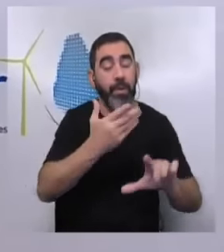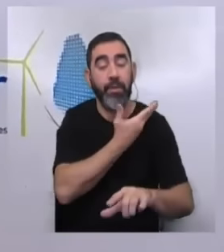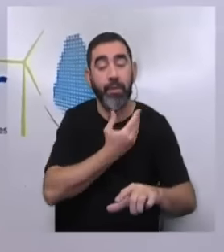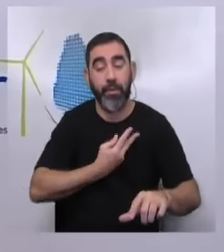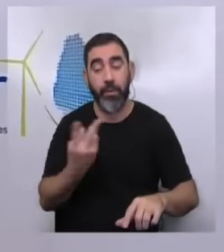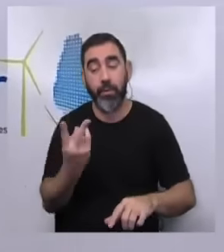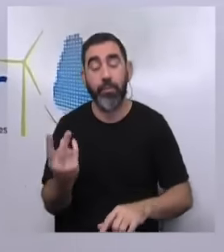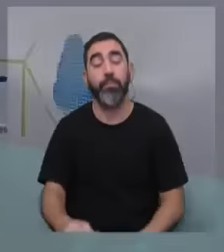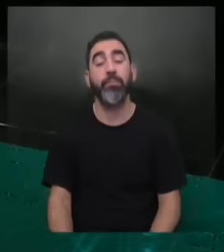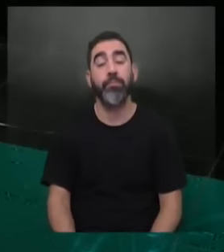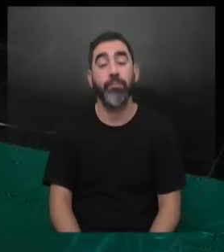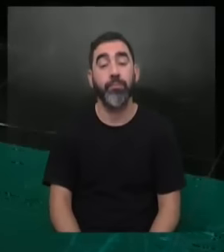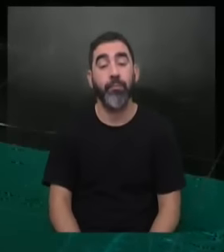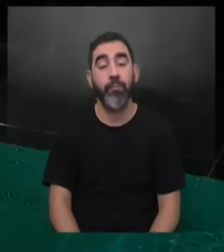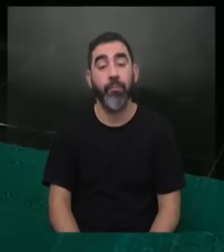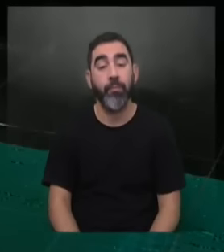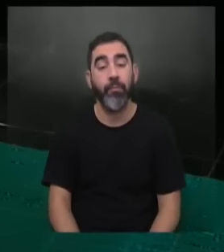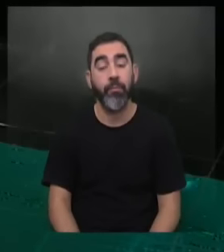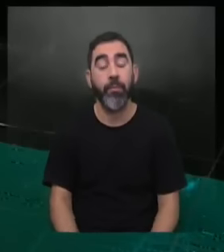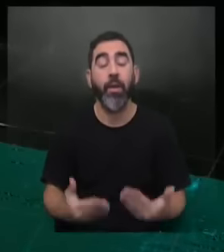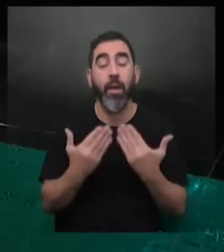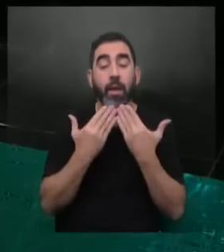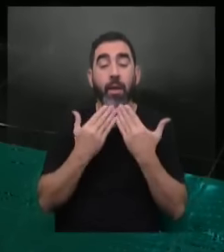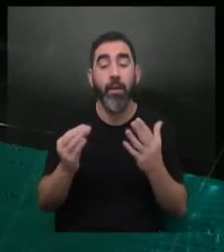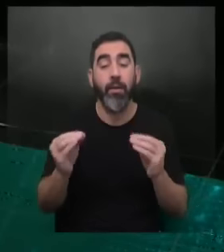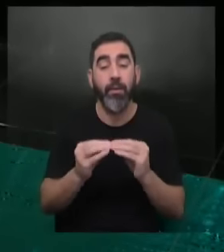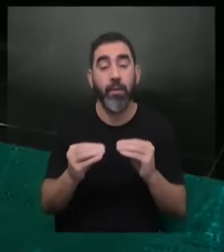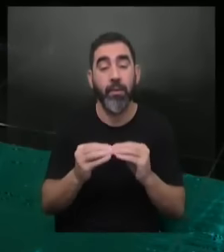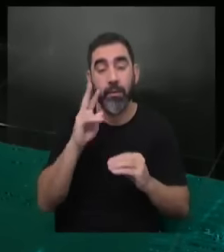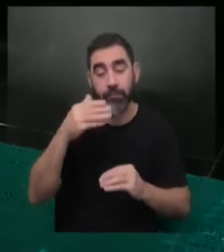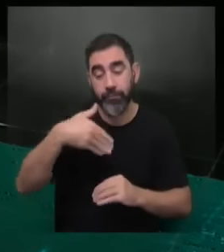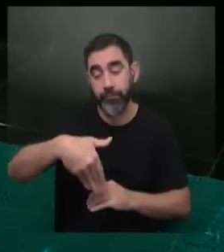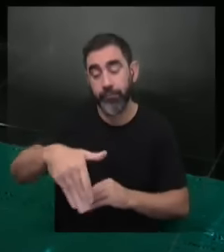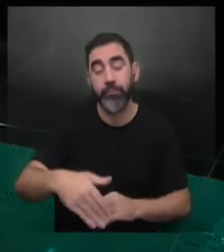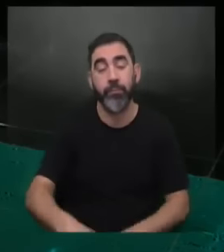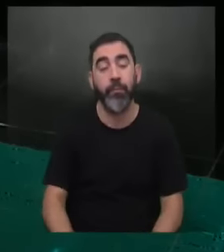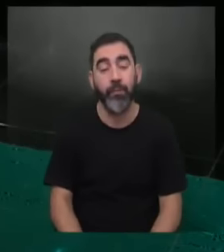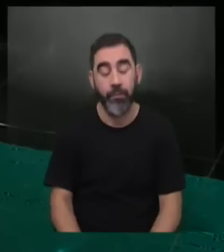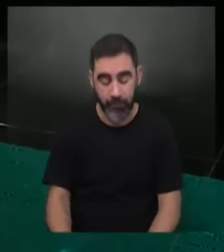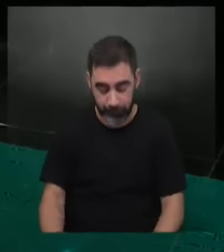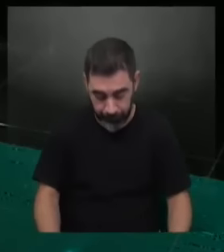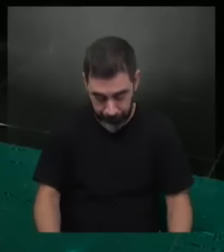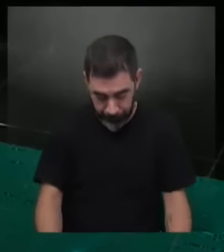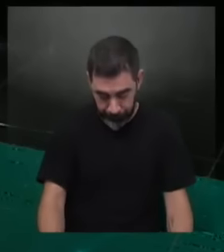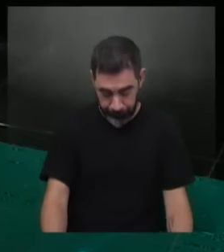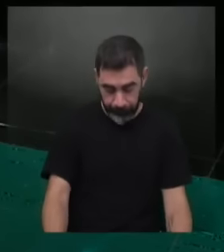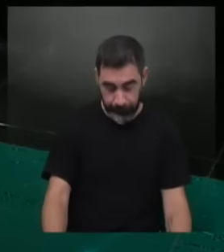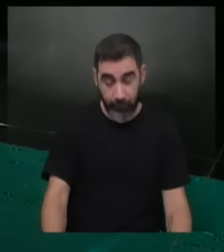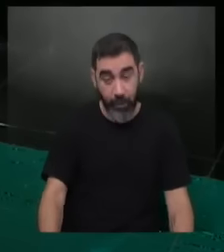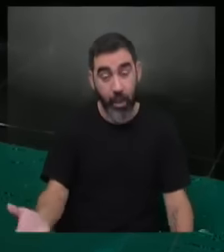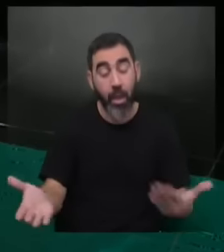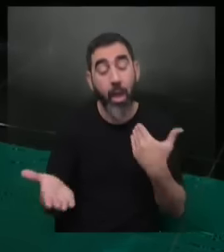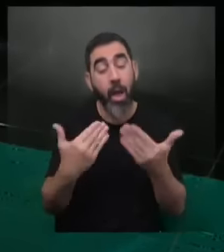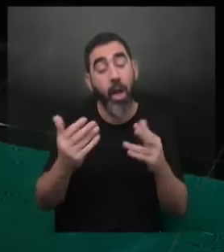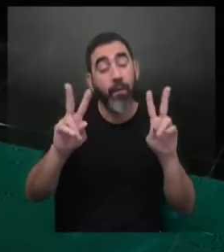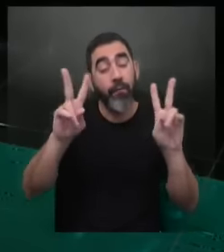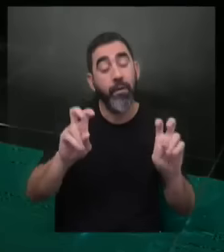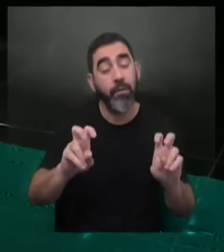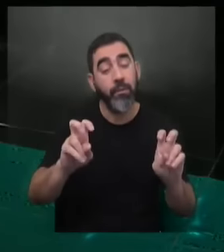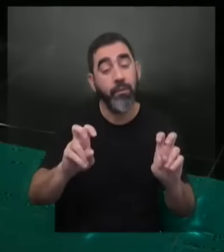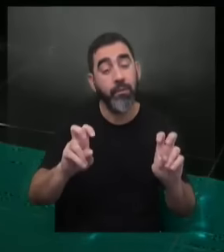Muchísimas gracias Juliana veremos Entonces cómo sigue esa ese esa actividad y nosotros acá vamos a hablar de